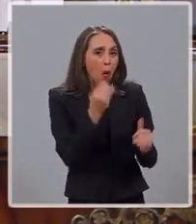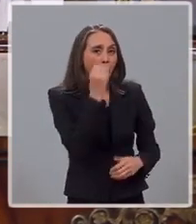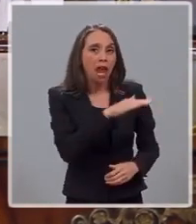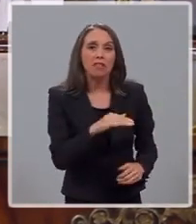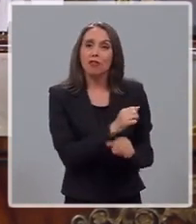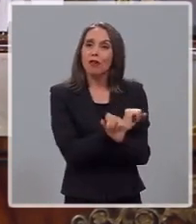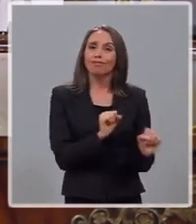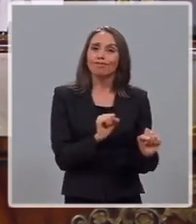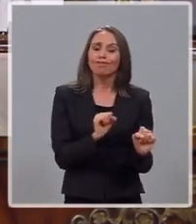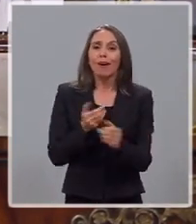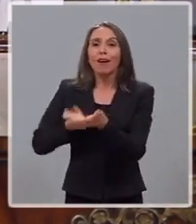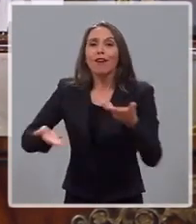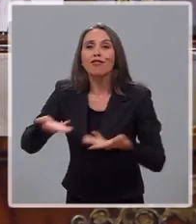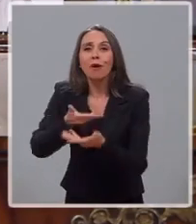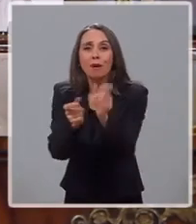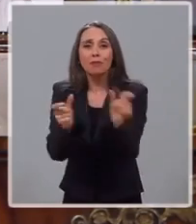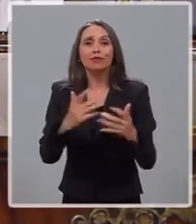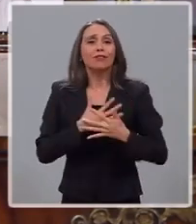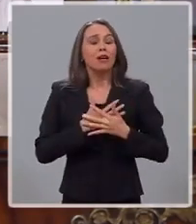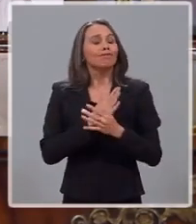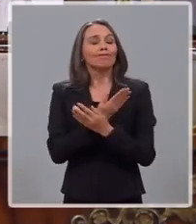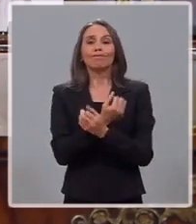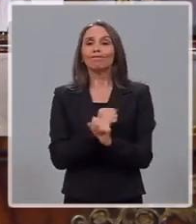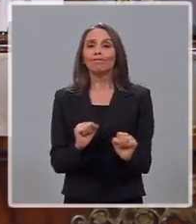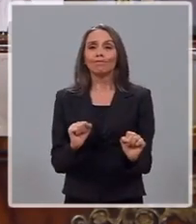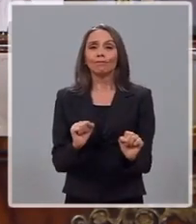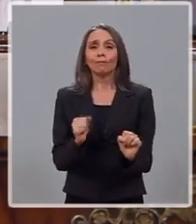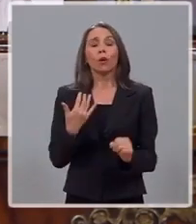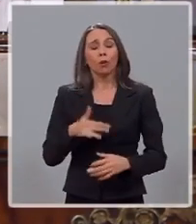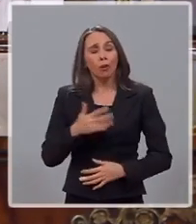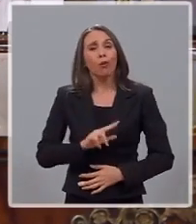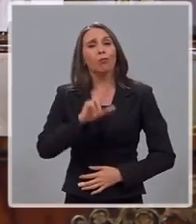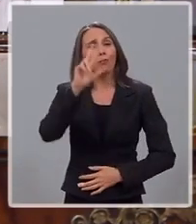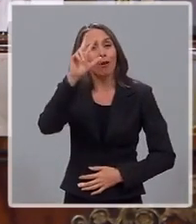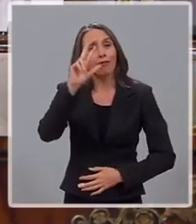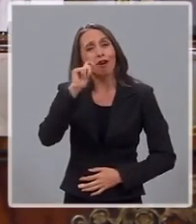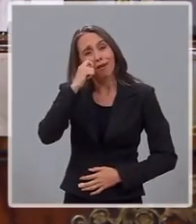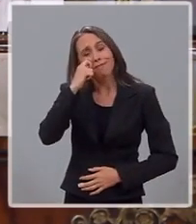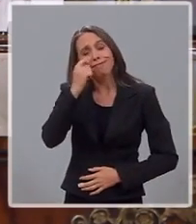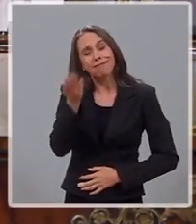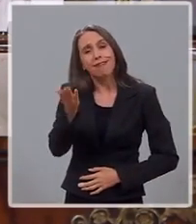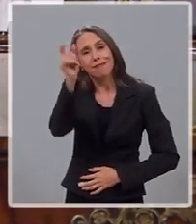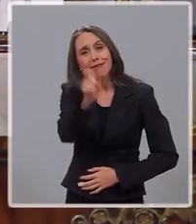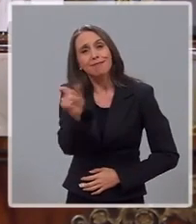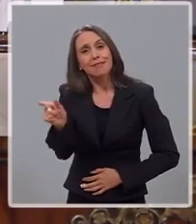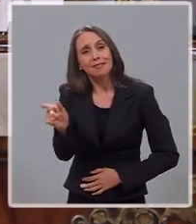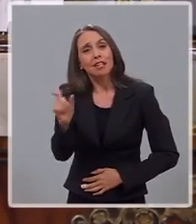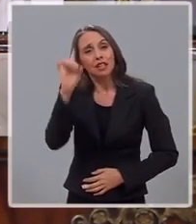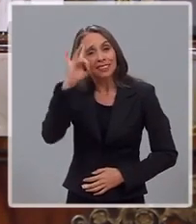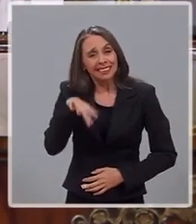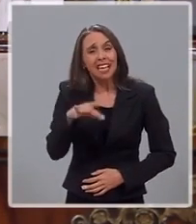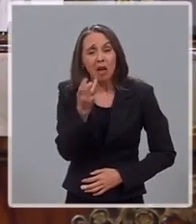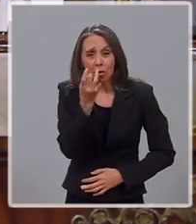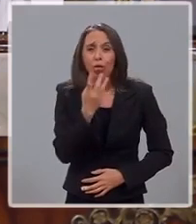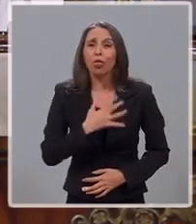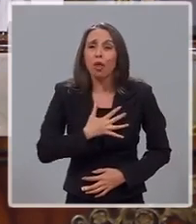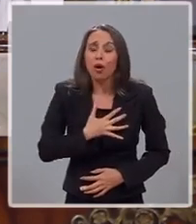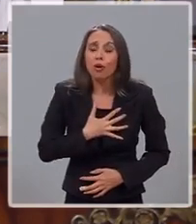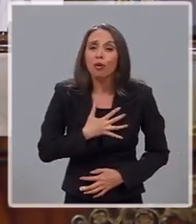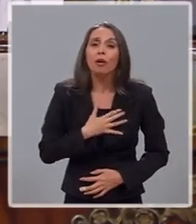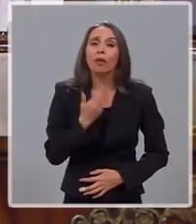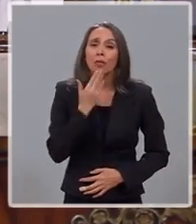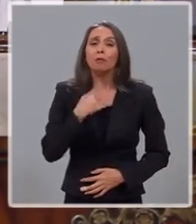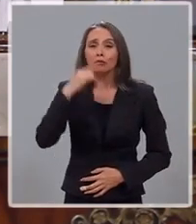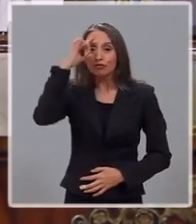nietos compartir con nuestros seres queridos y por dios que nos echamos de menos sé que es doloroso pero también